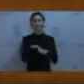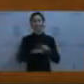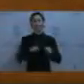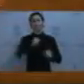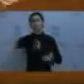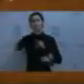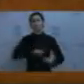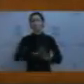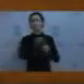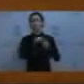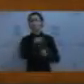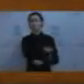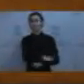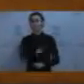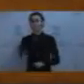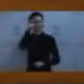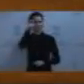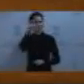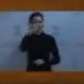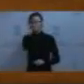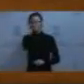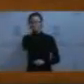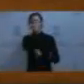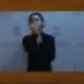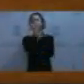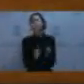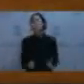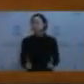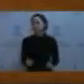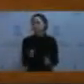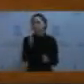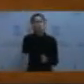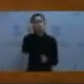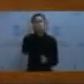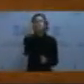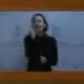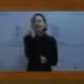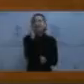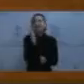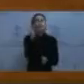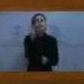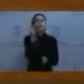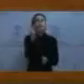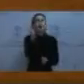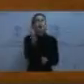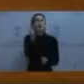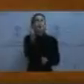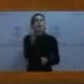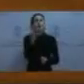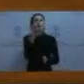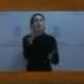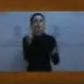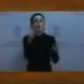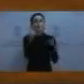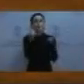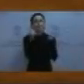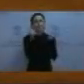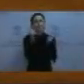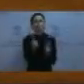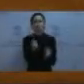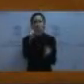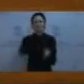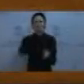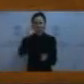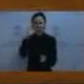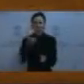parroquias para dar opiniones en presupuestos que una vez, año tras año, se van viendo menguados. Para que hablen del